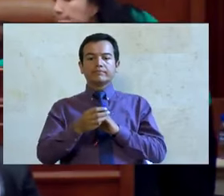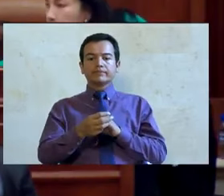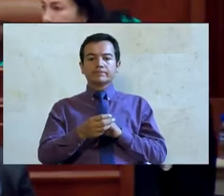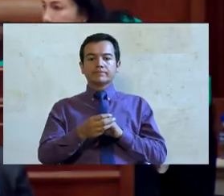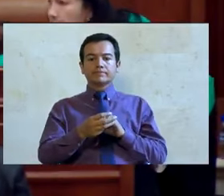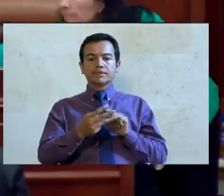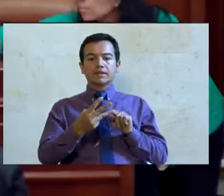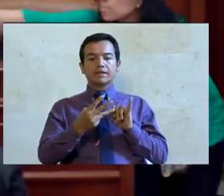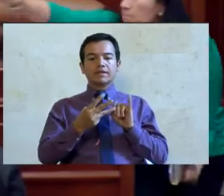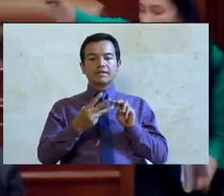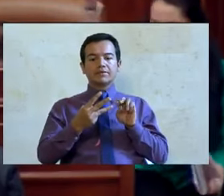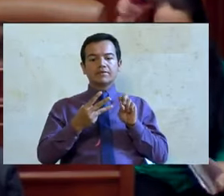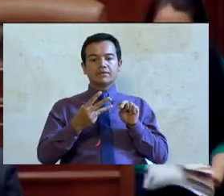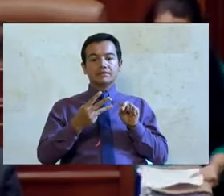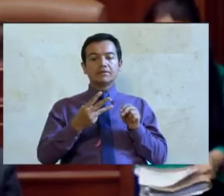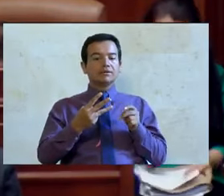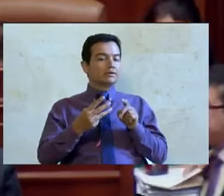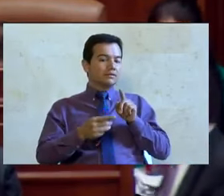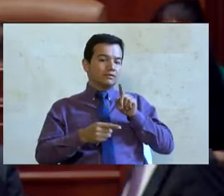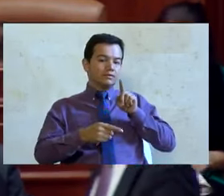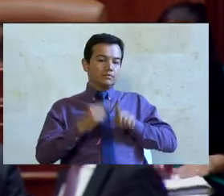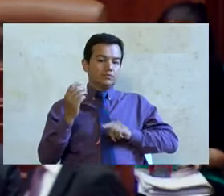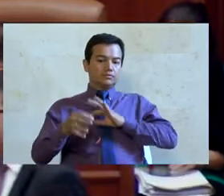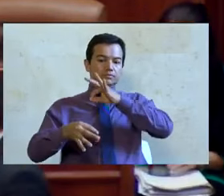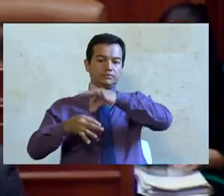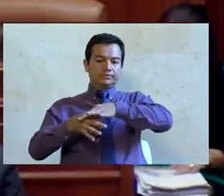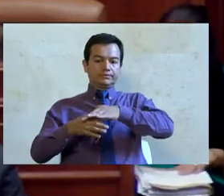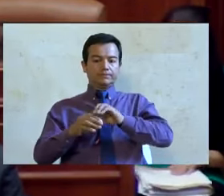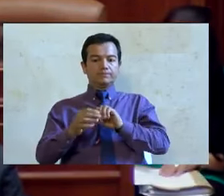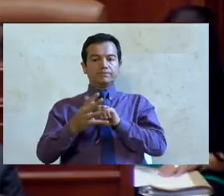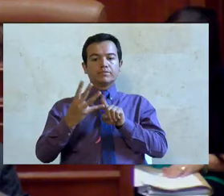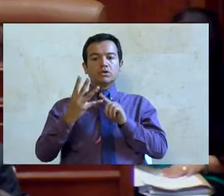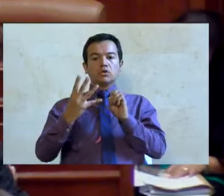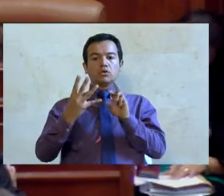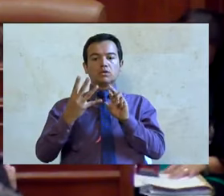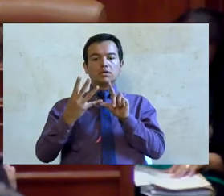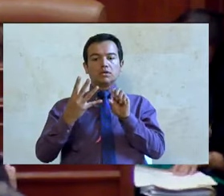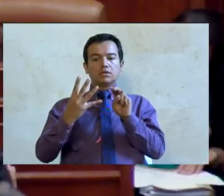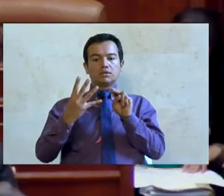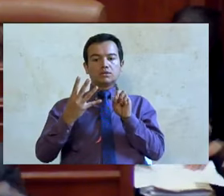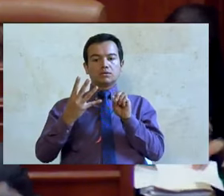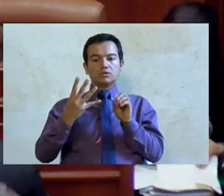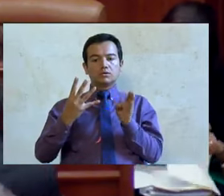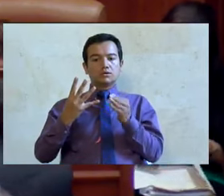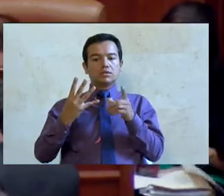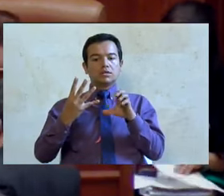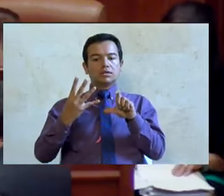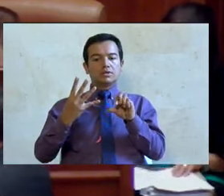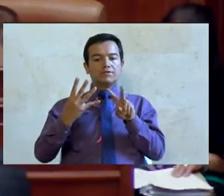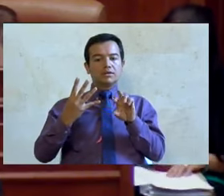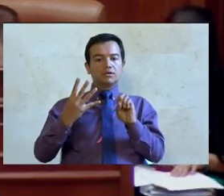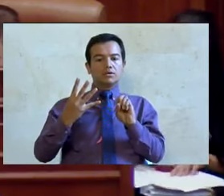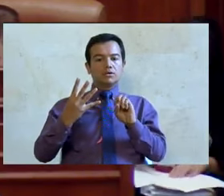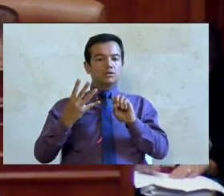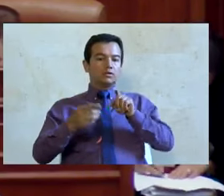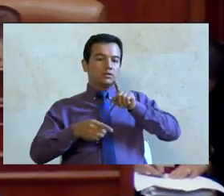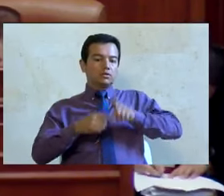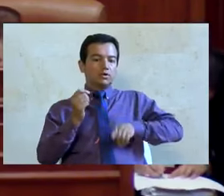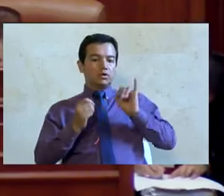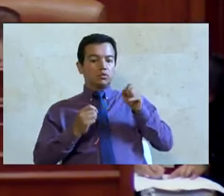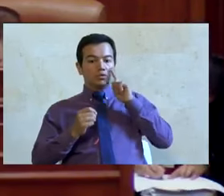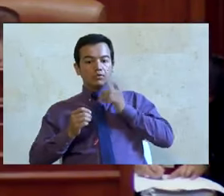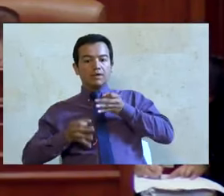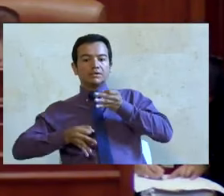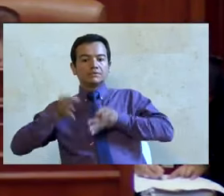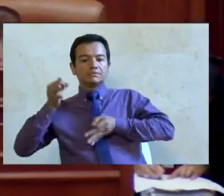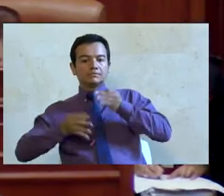Juan Felipe Lemos Orlando clavijo porque tiene una investigación en la Corte Suprema de